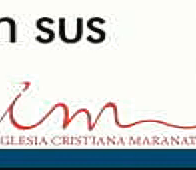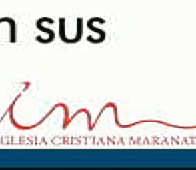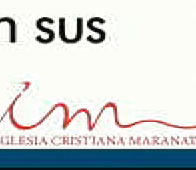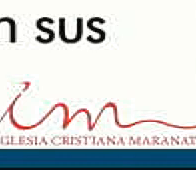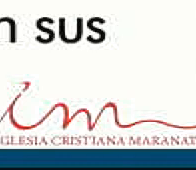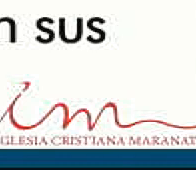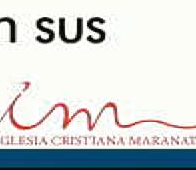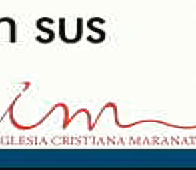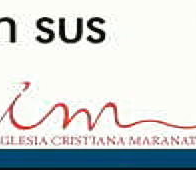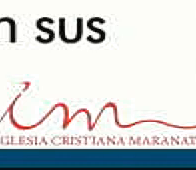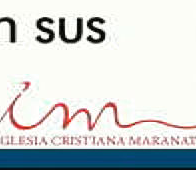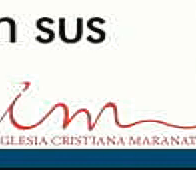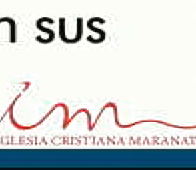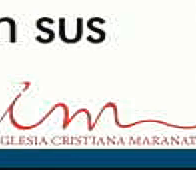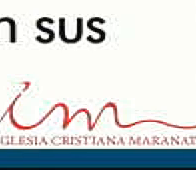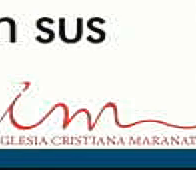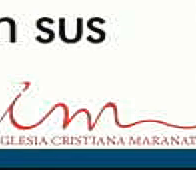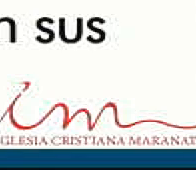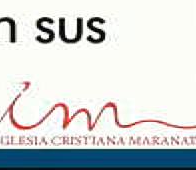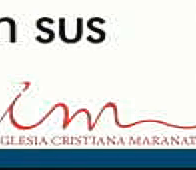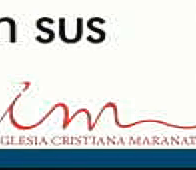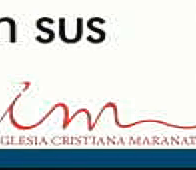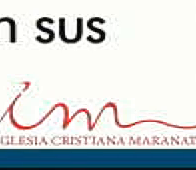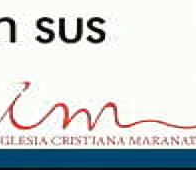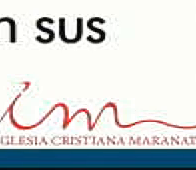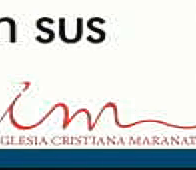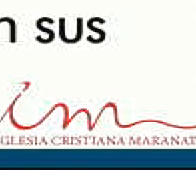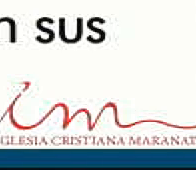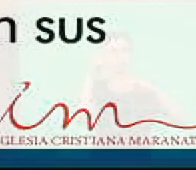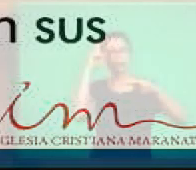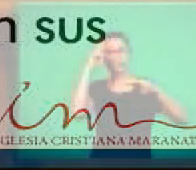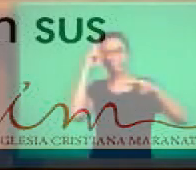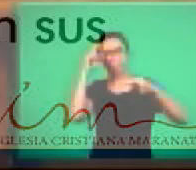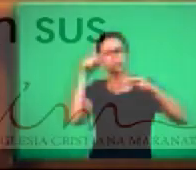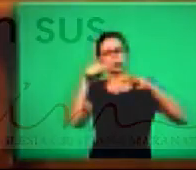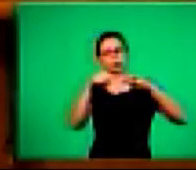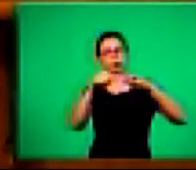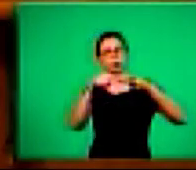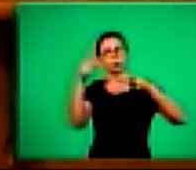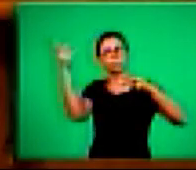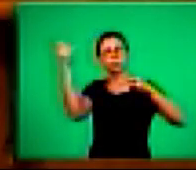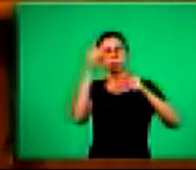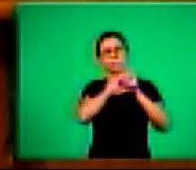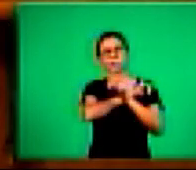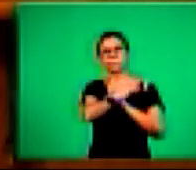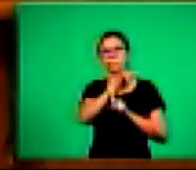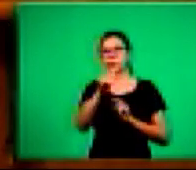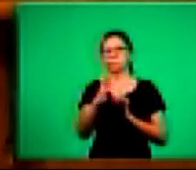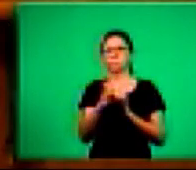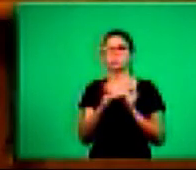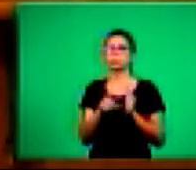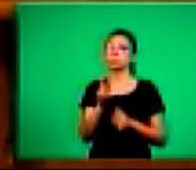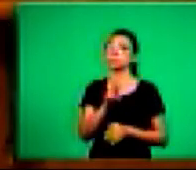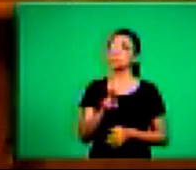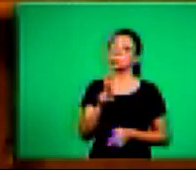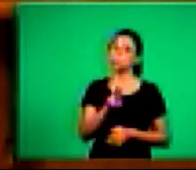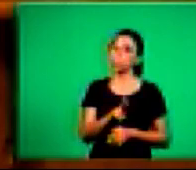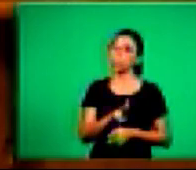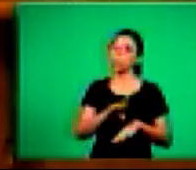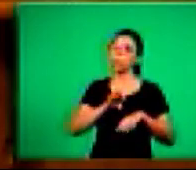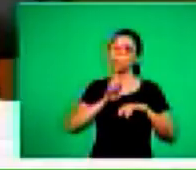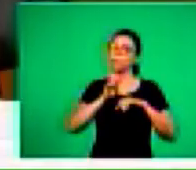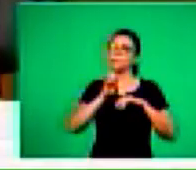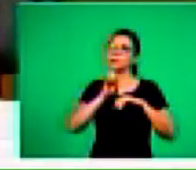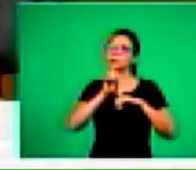tienen un carácter histórico y profético las parábolas que el señor siempre usó él contó como